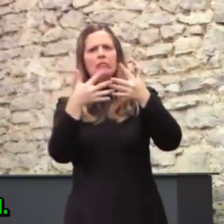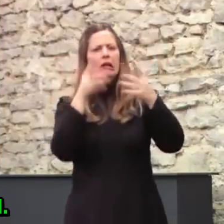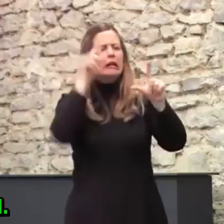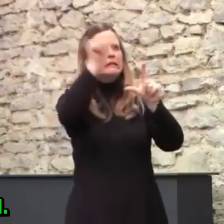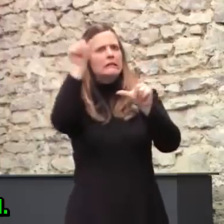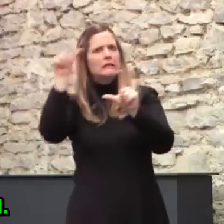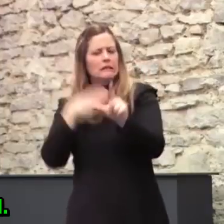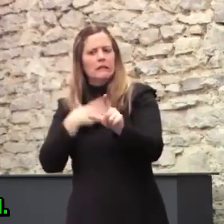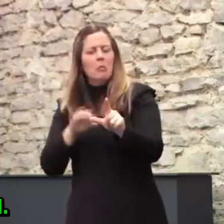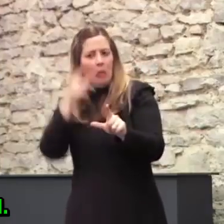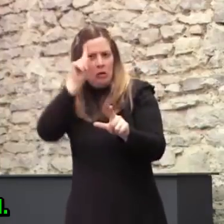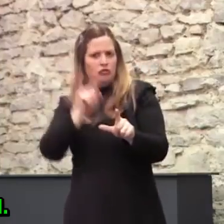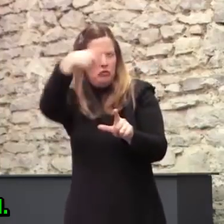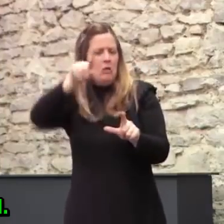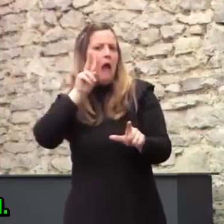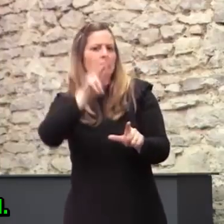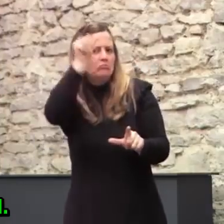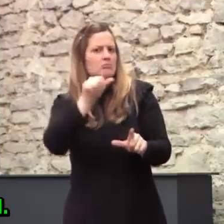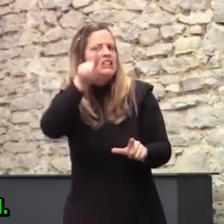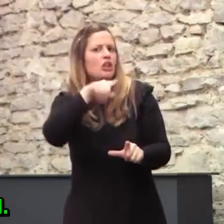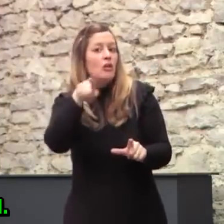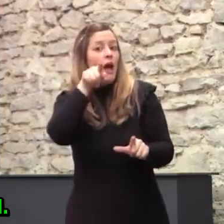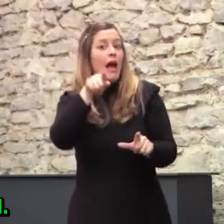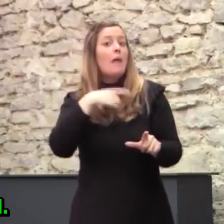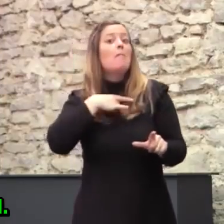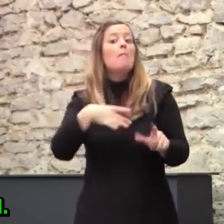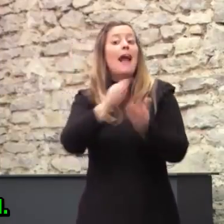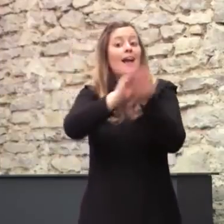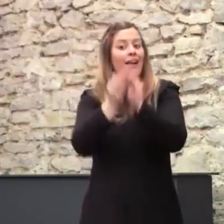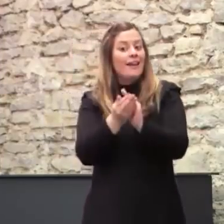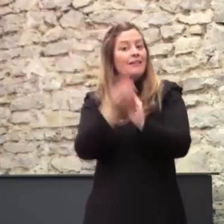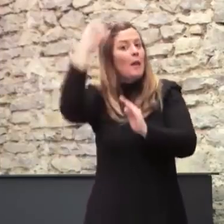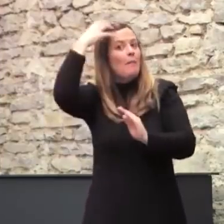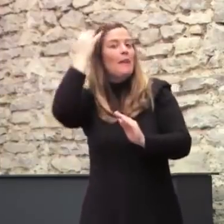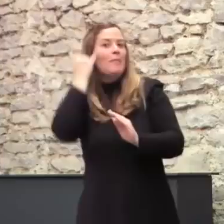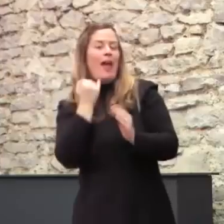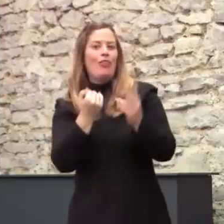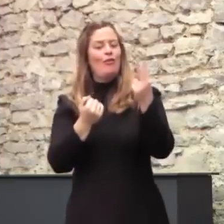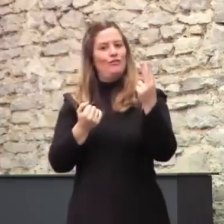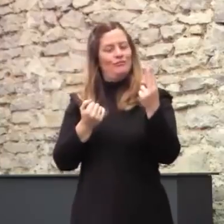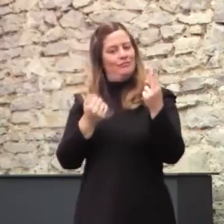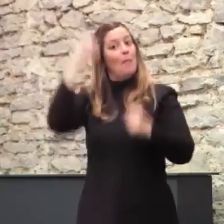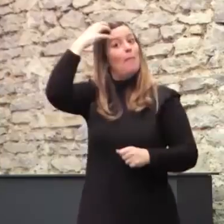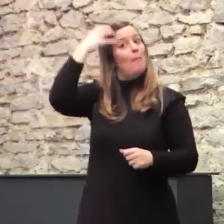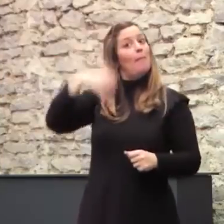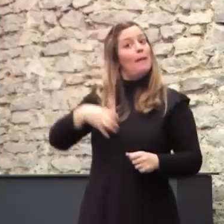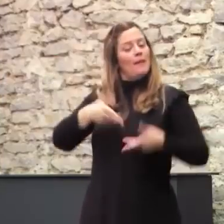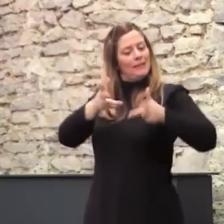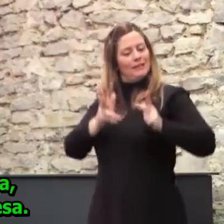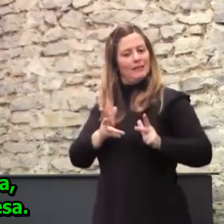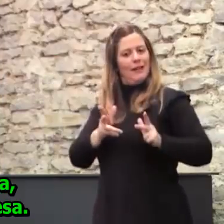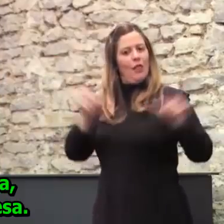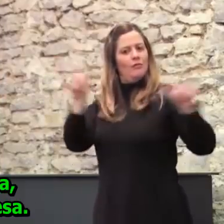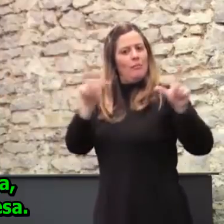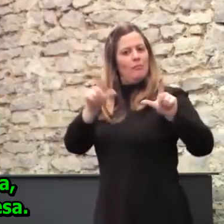visto, en el que se ve, por ejemplo, a Blancanieves con el Príncipe Azul. El Príncipe Azul está sentado en una silla viendo el